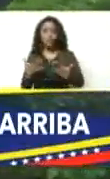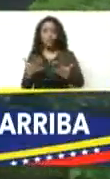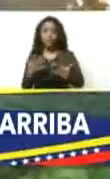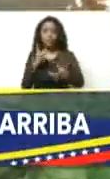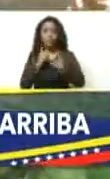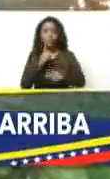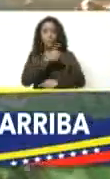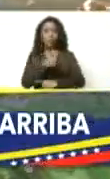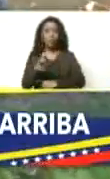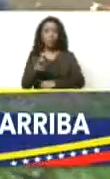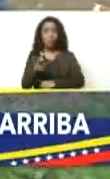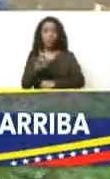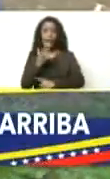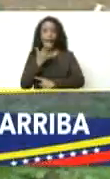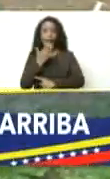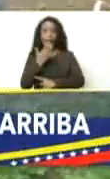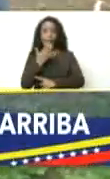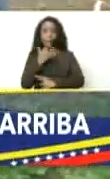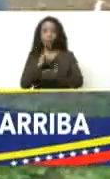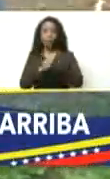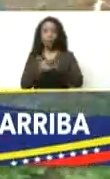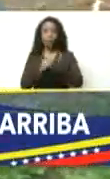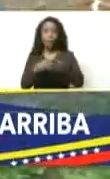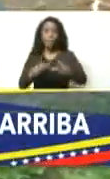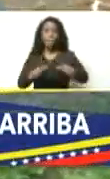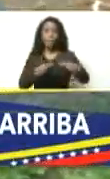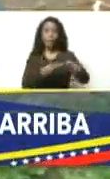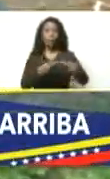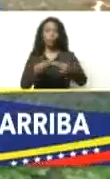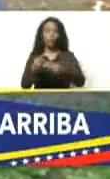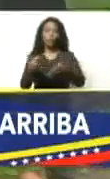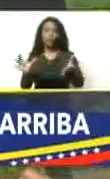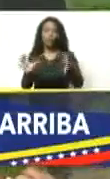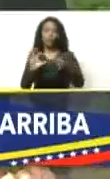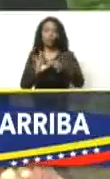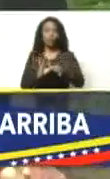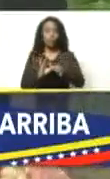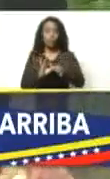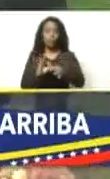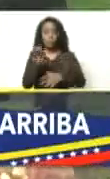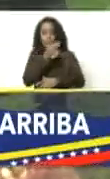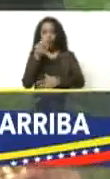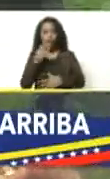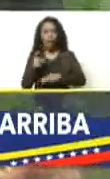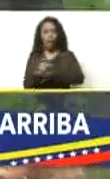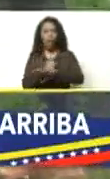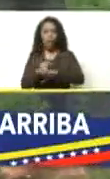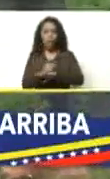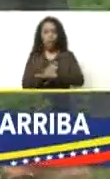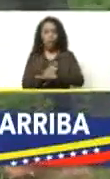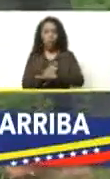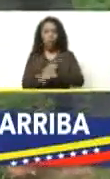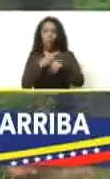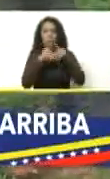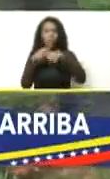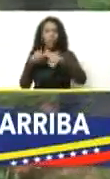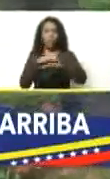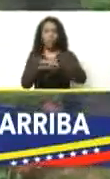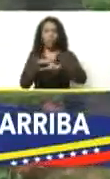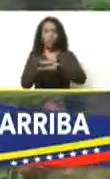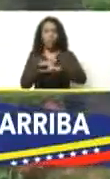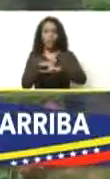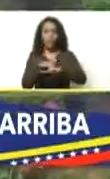intermediarios, por ejemplo, significan en la distribución de los alimentos, en una articulación perfecta entre la gobernación, entre los diferentes